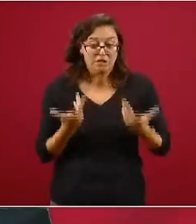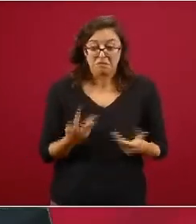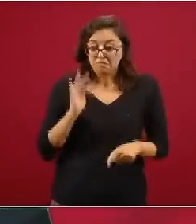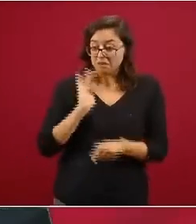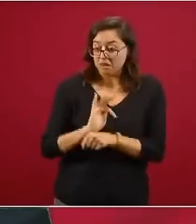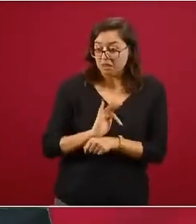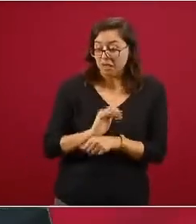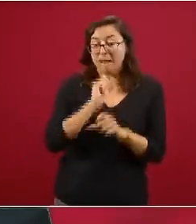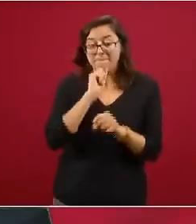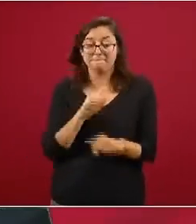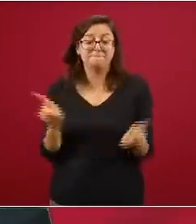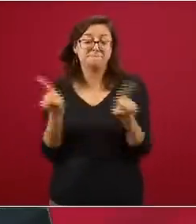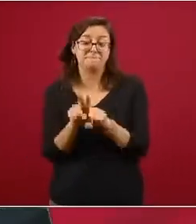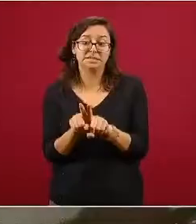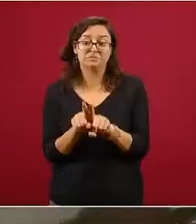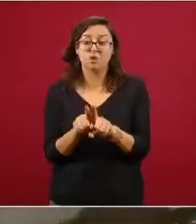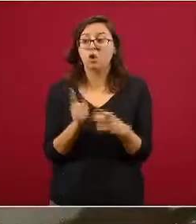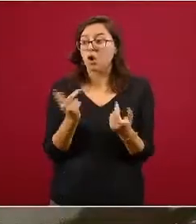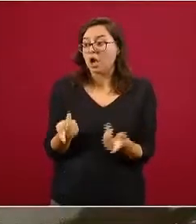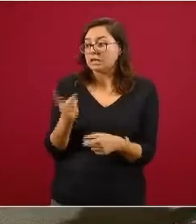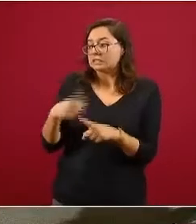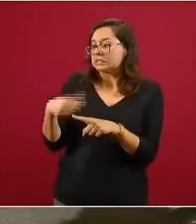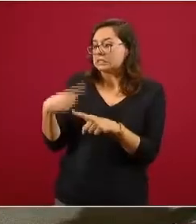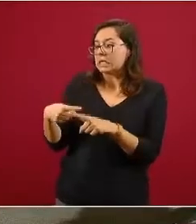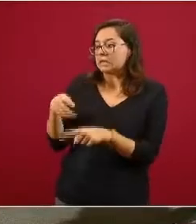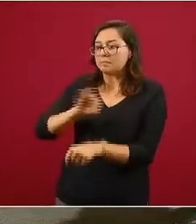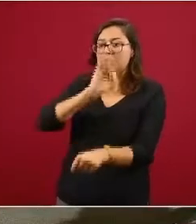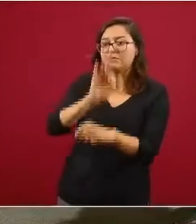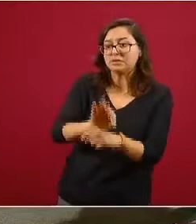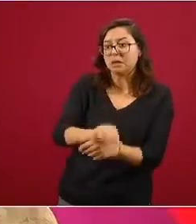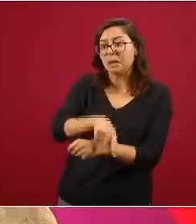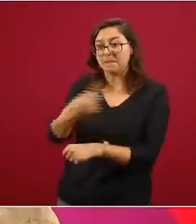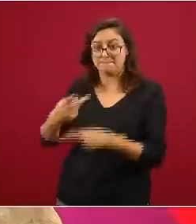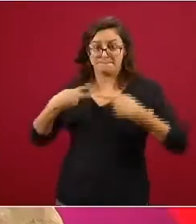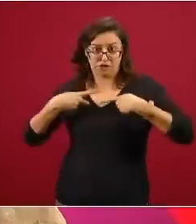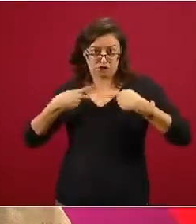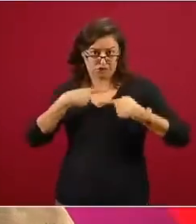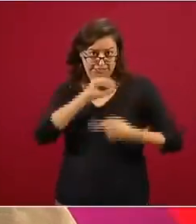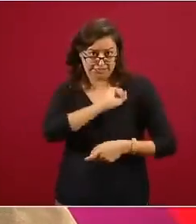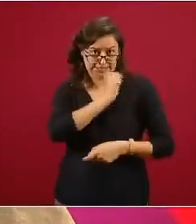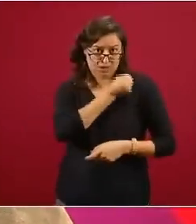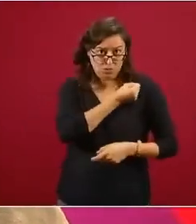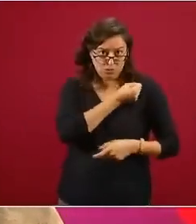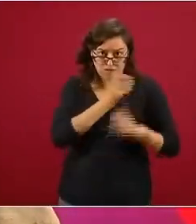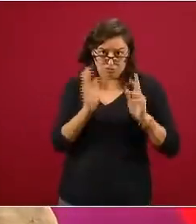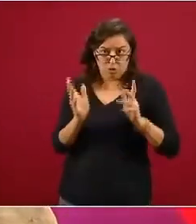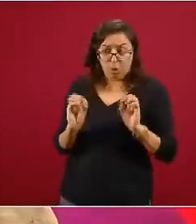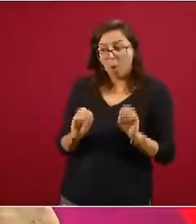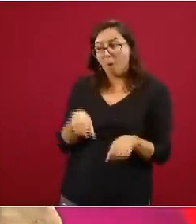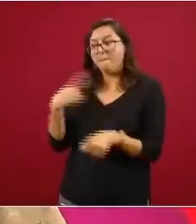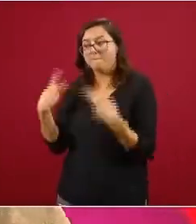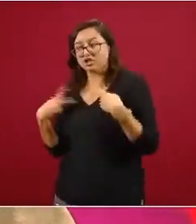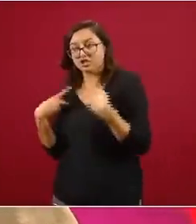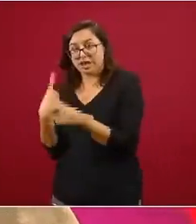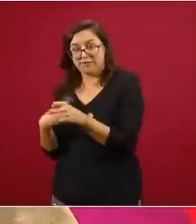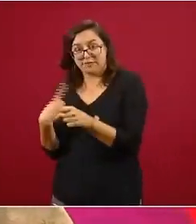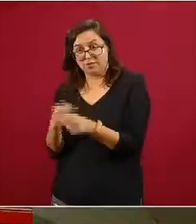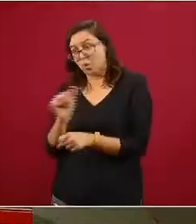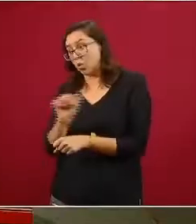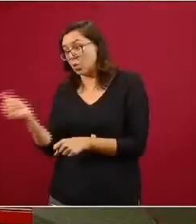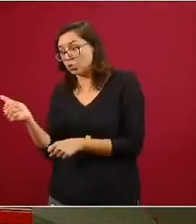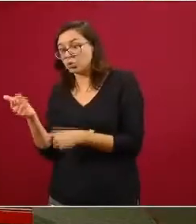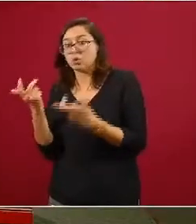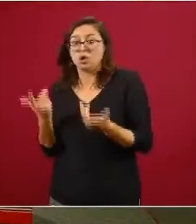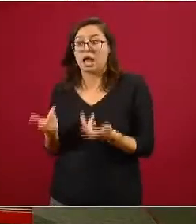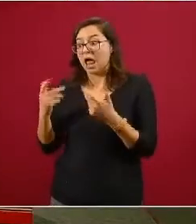perfil le llamamos a en quién logra ese efecto. ¿Lo logra en personas sanas o lo logra en personas con enfermedades crónicas, lo